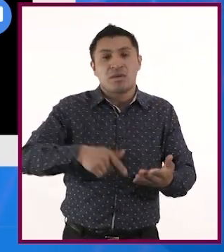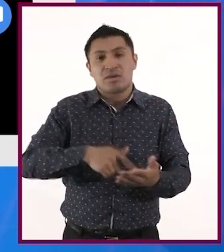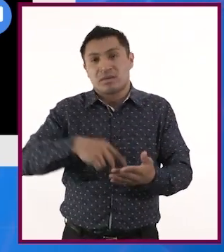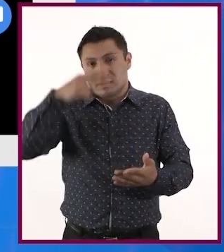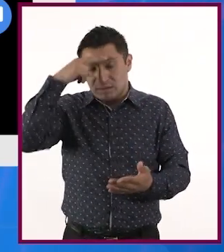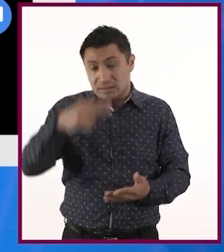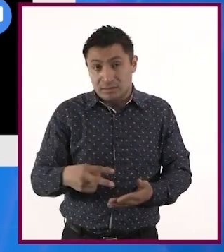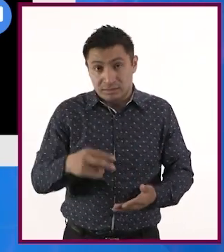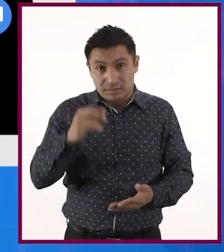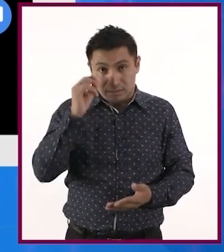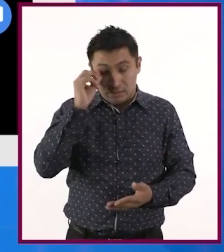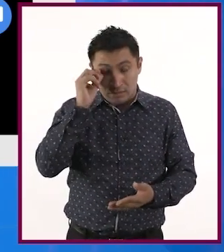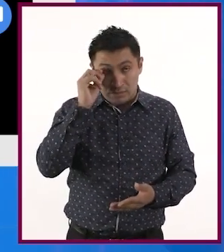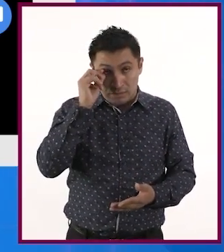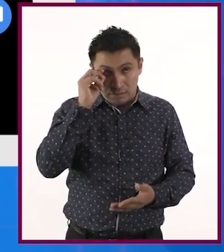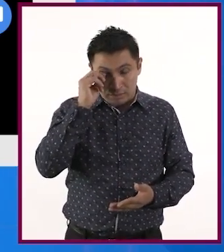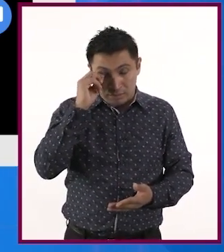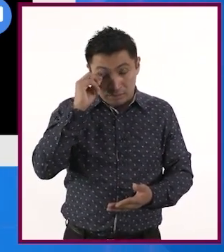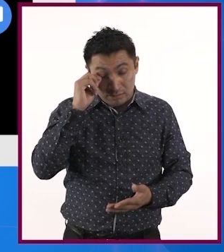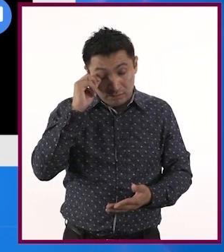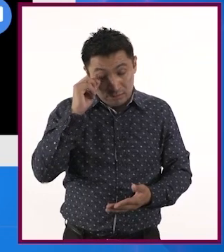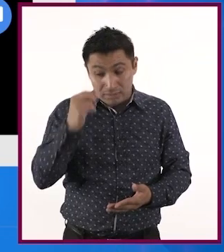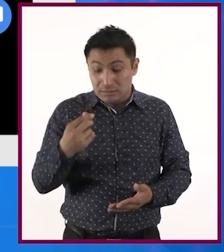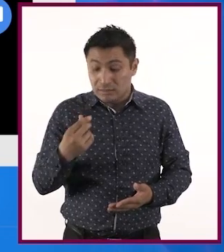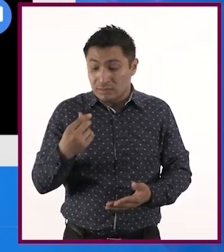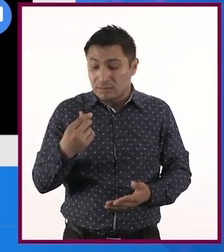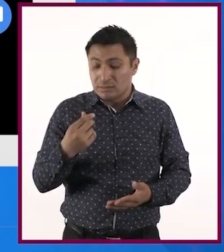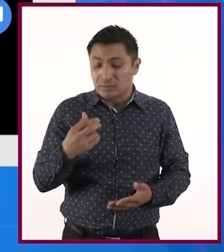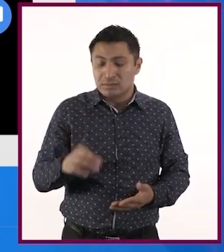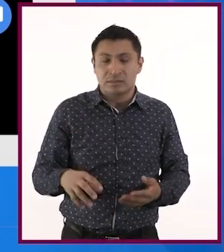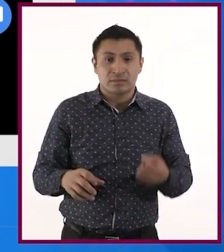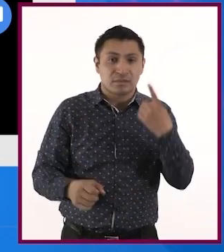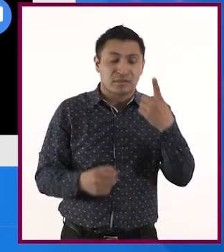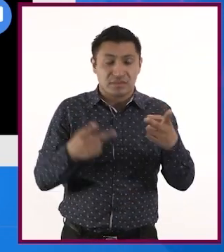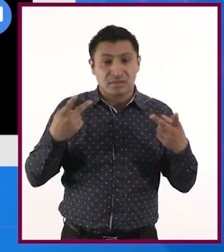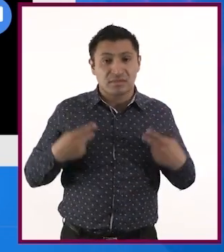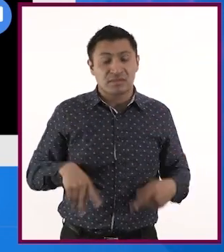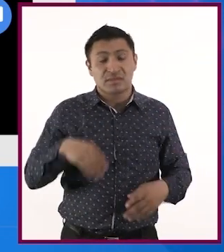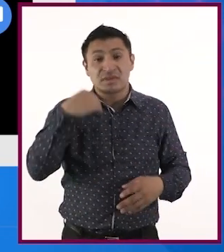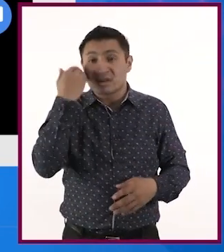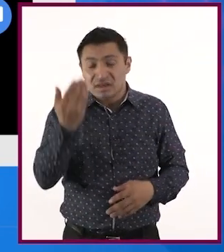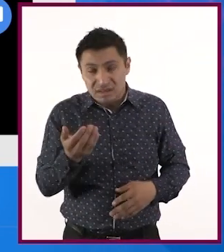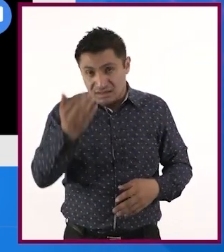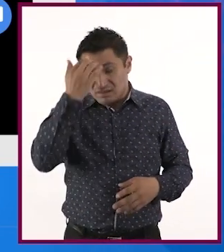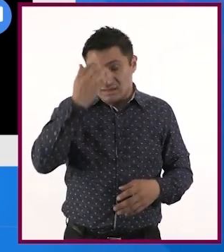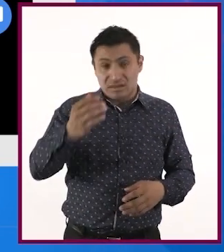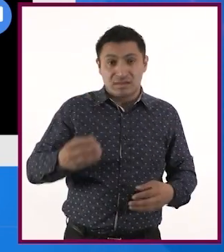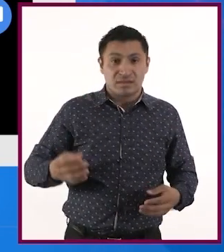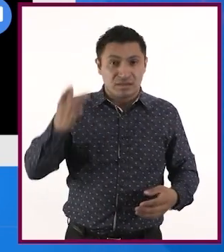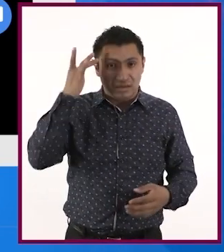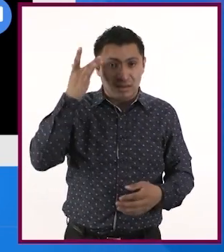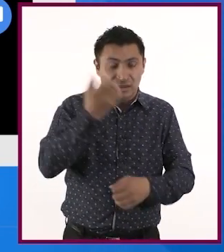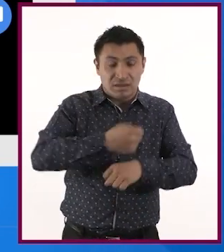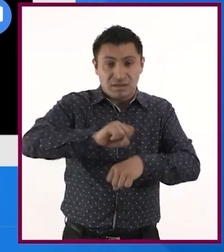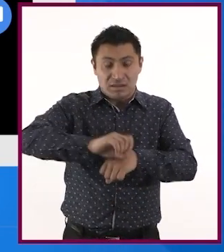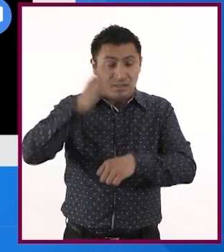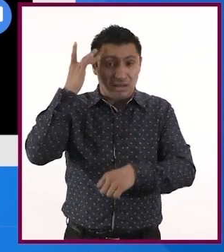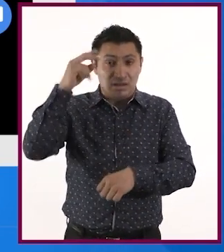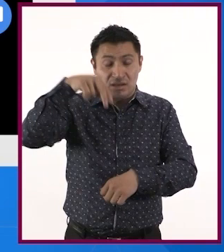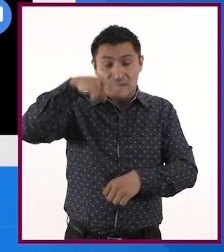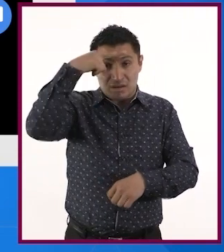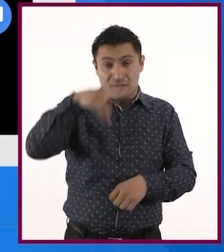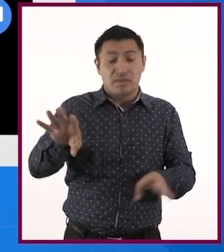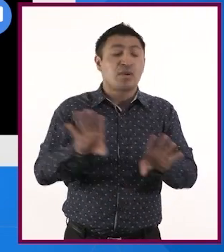México, ¿sí? Hay personas quienes quieren ver cómo se vive la Semana Santa en México y cómo es esta devoción